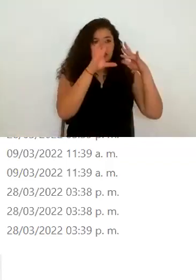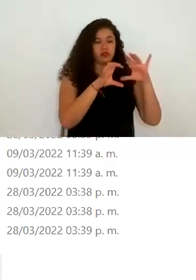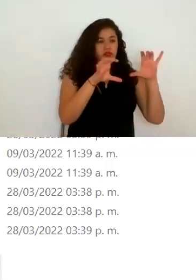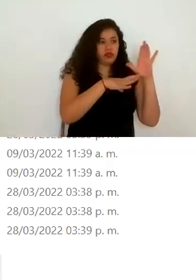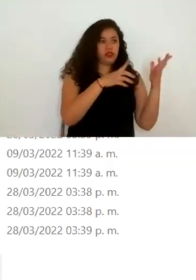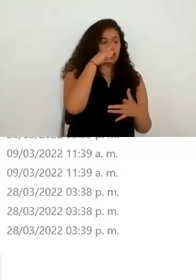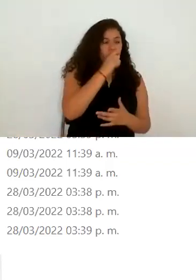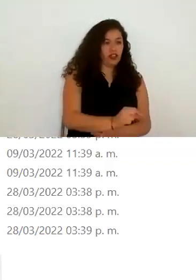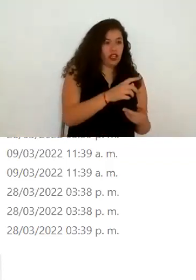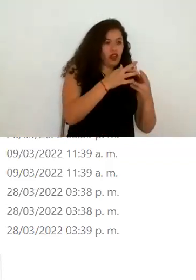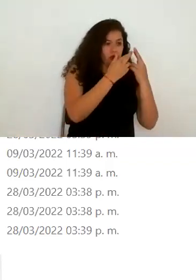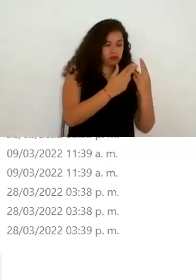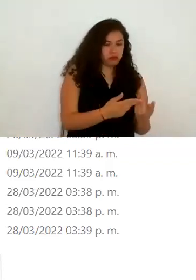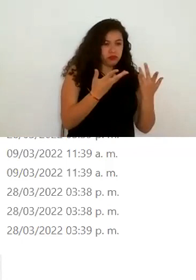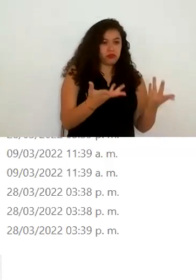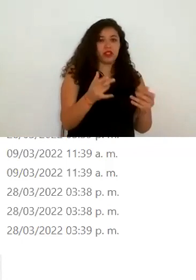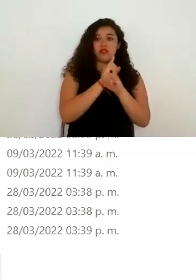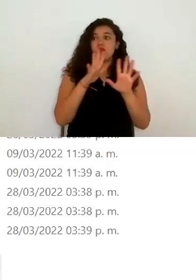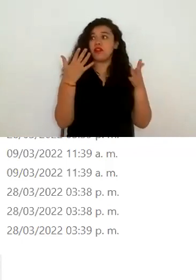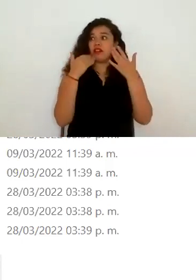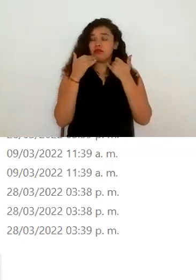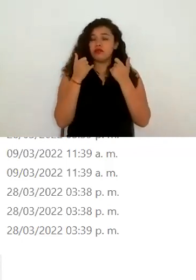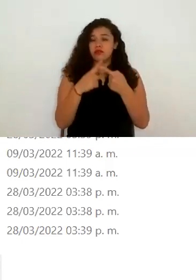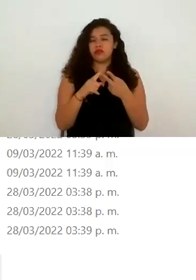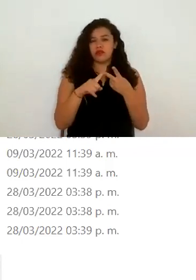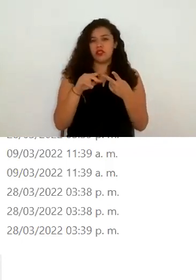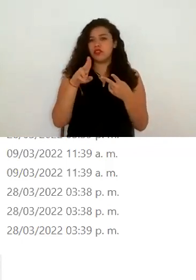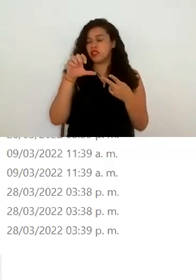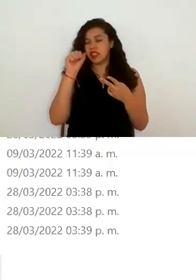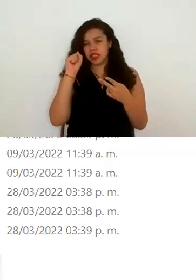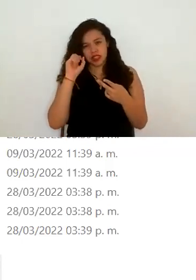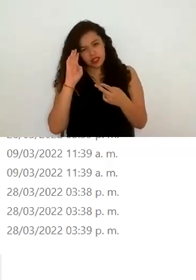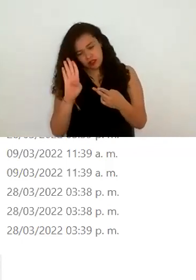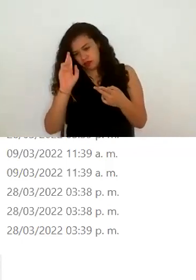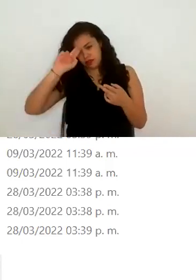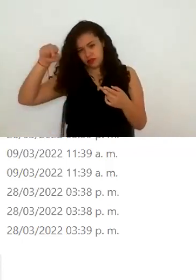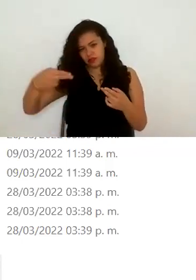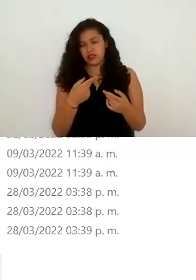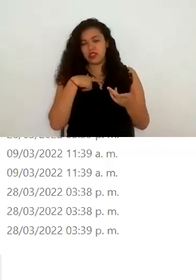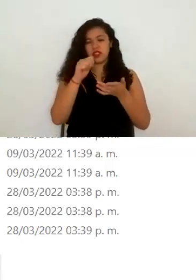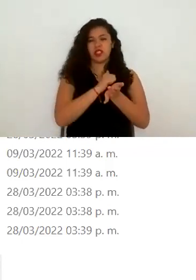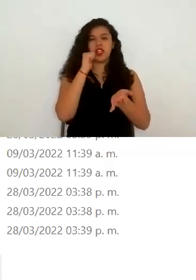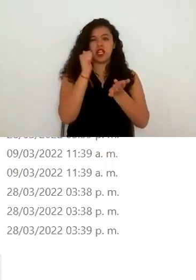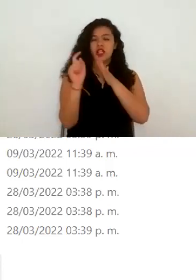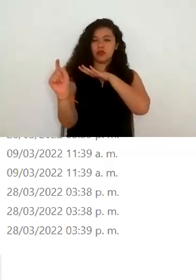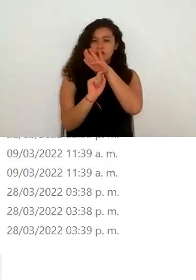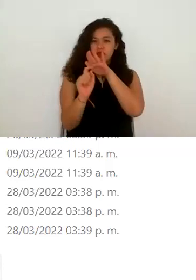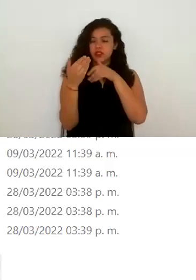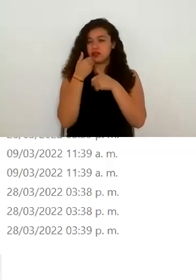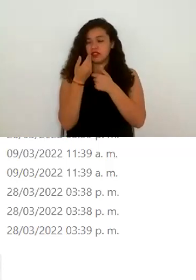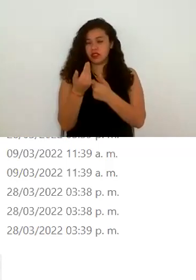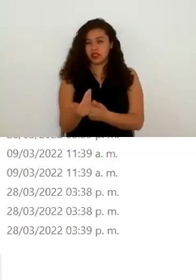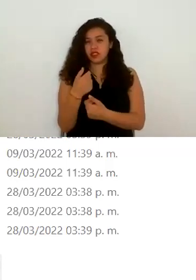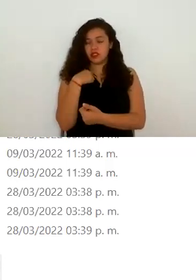la computadora, ¿no? O la USB donde conservé las actas digitalizadas constitutivas que